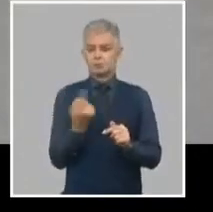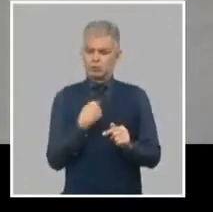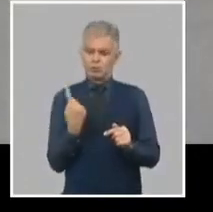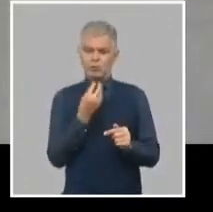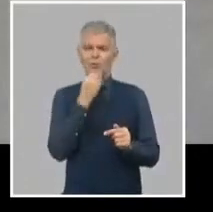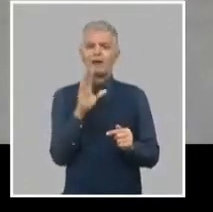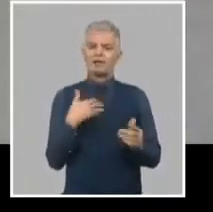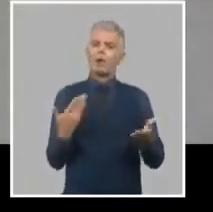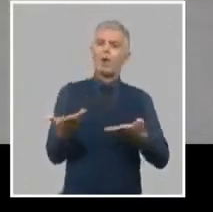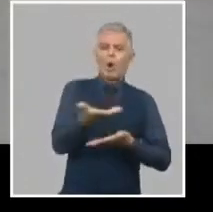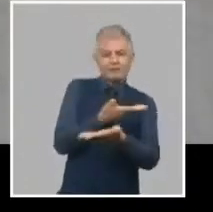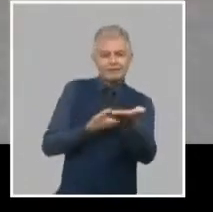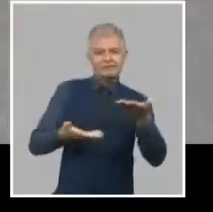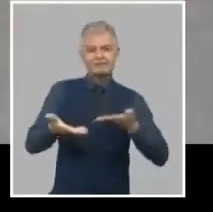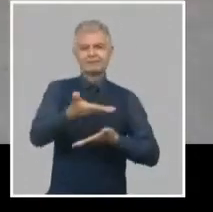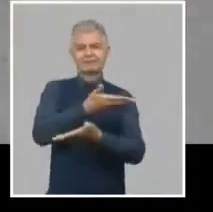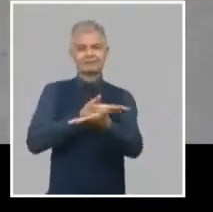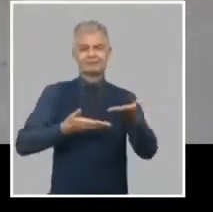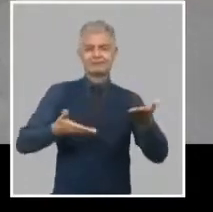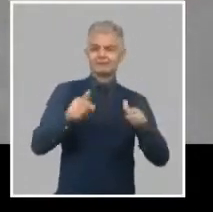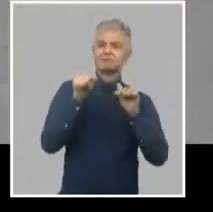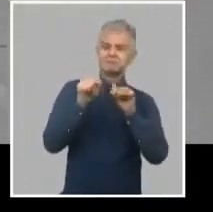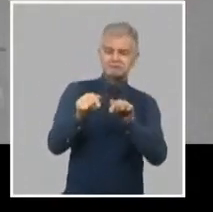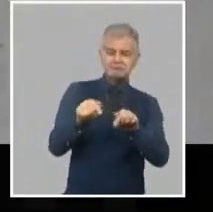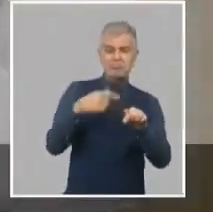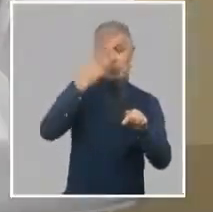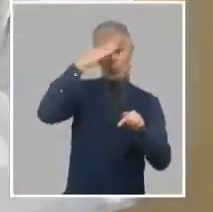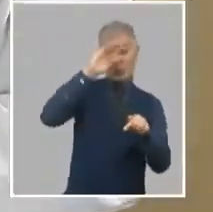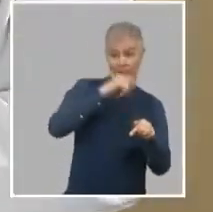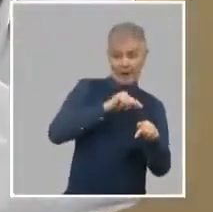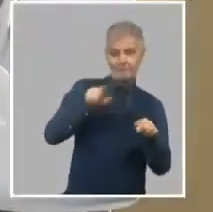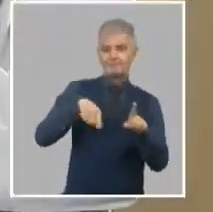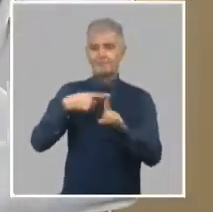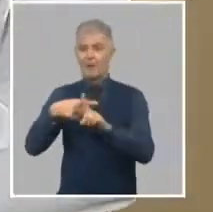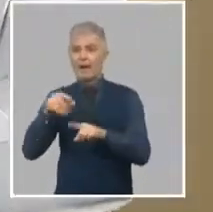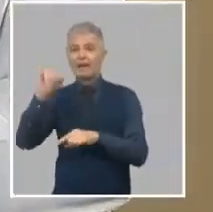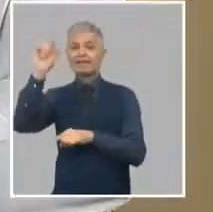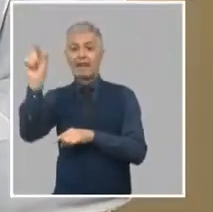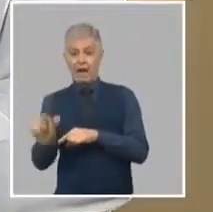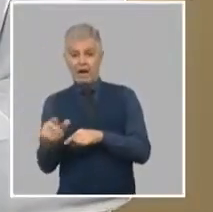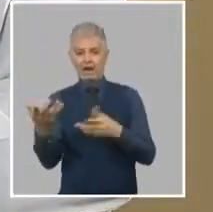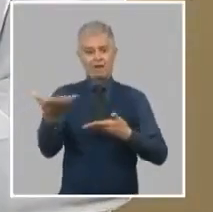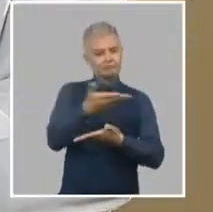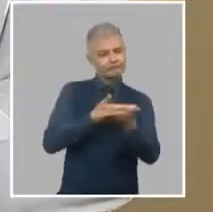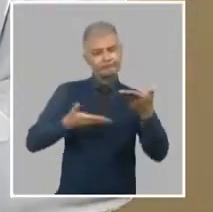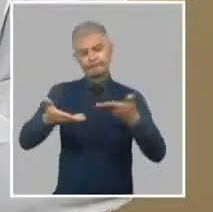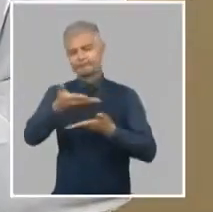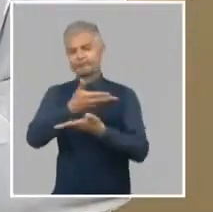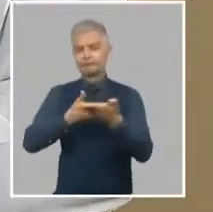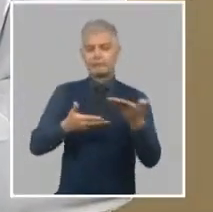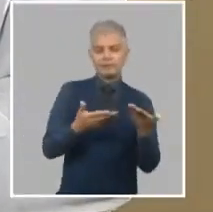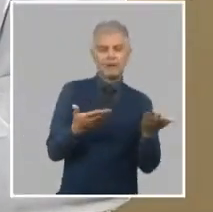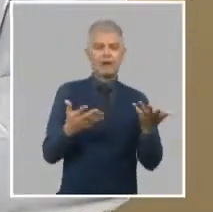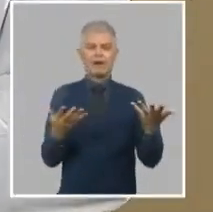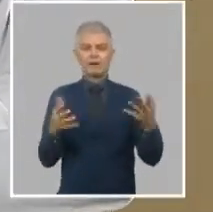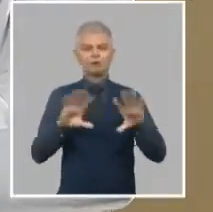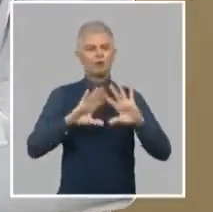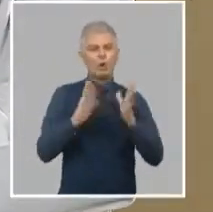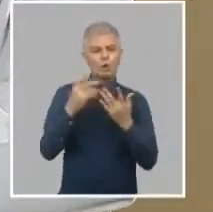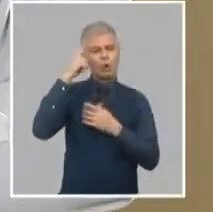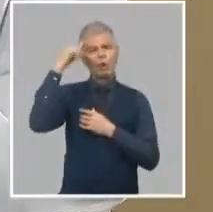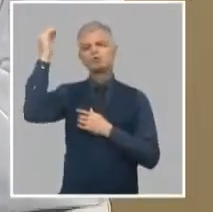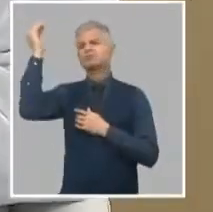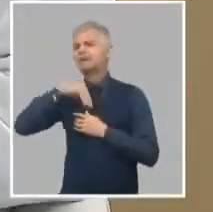toda la experiencia que traíamos, pero también compartir protocolos, compartir una serie de conocimientos que ya